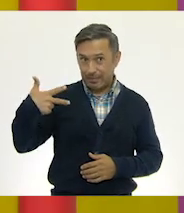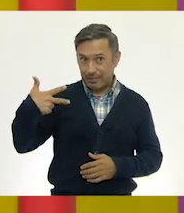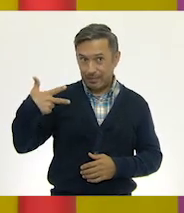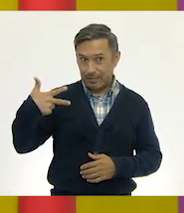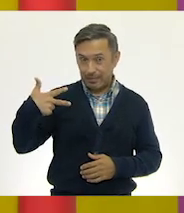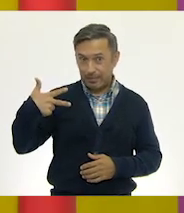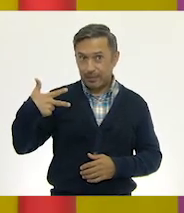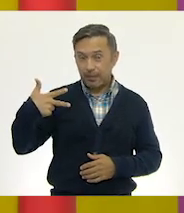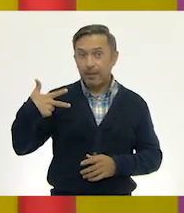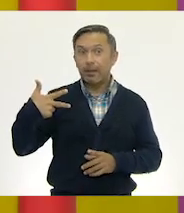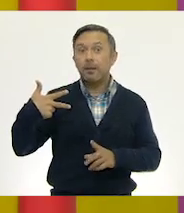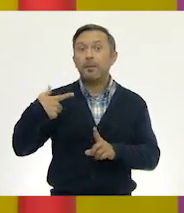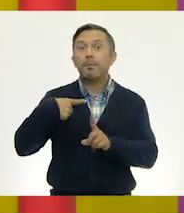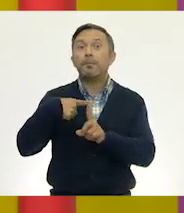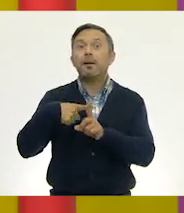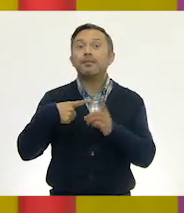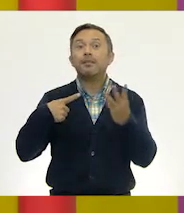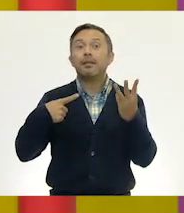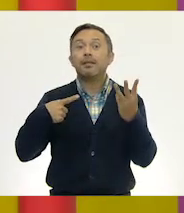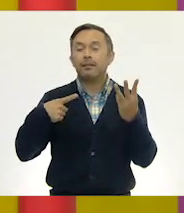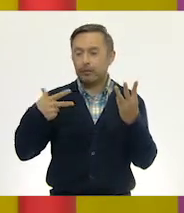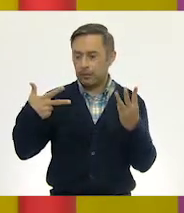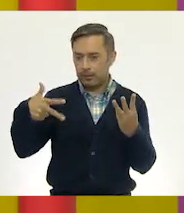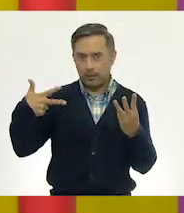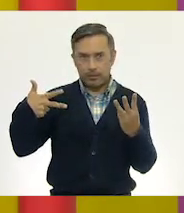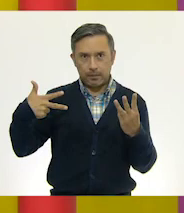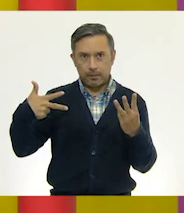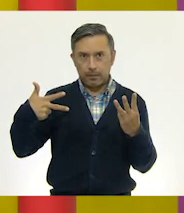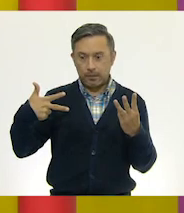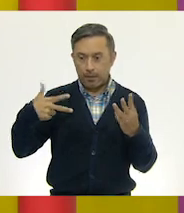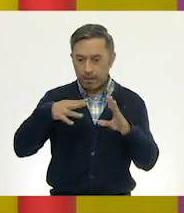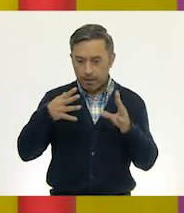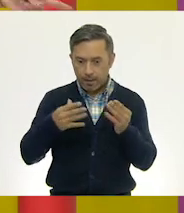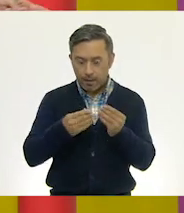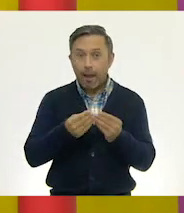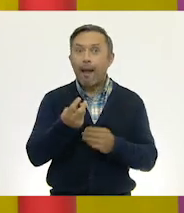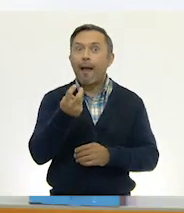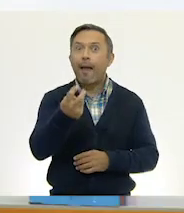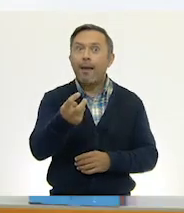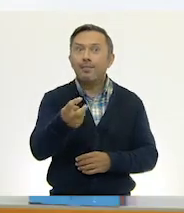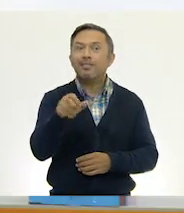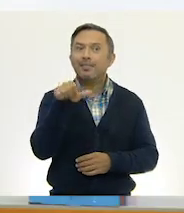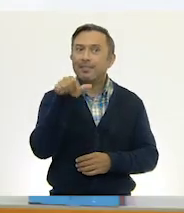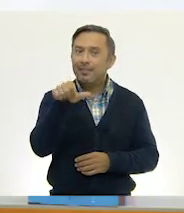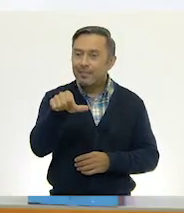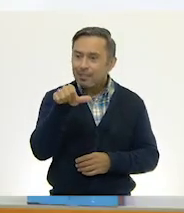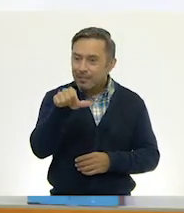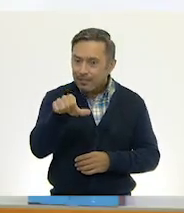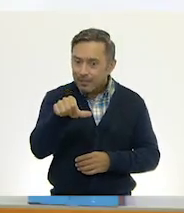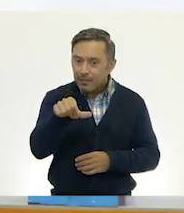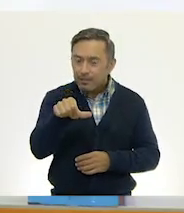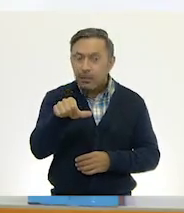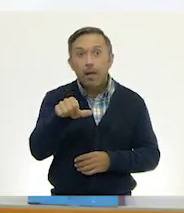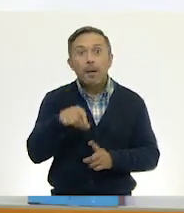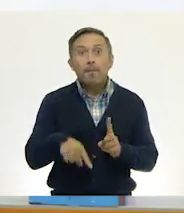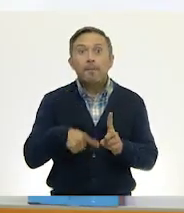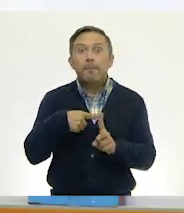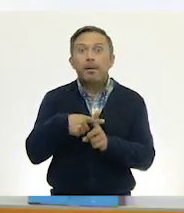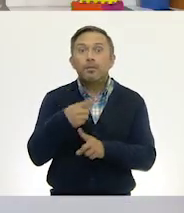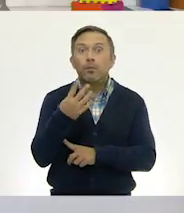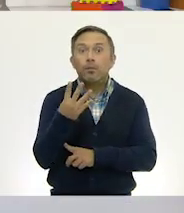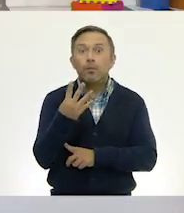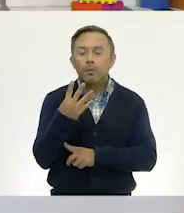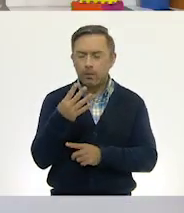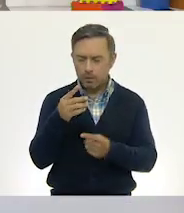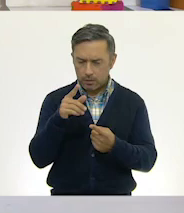más 3, 13 más 3, ¡exacto! 16. 16, más 4,